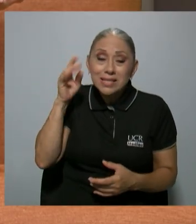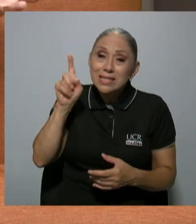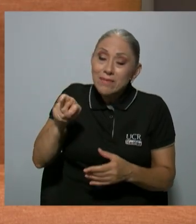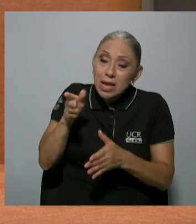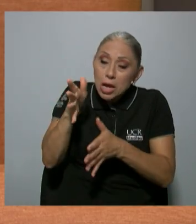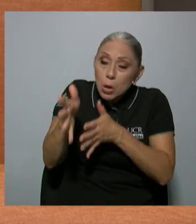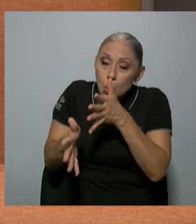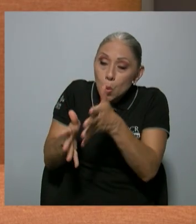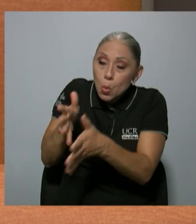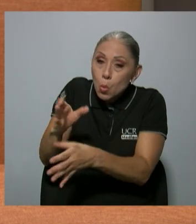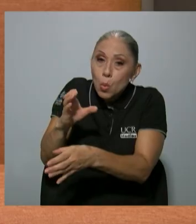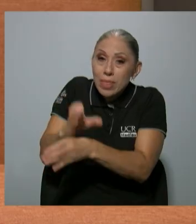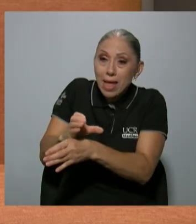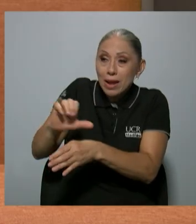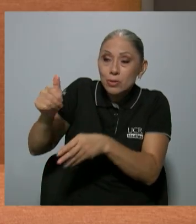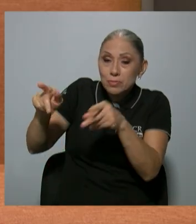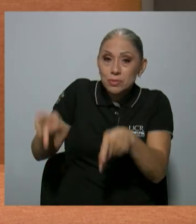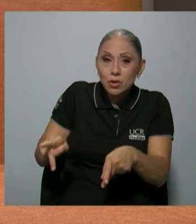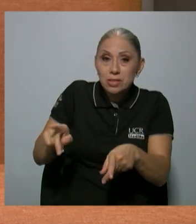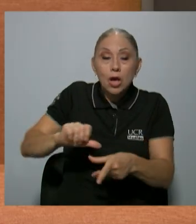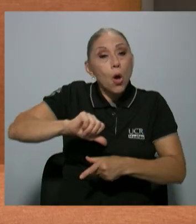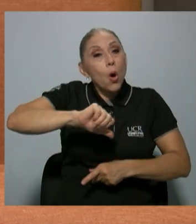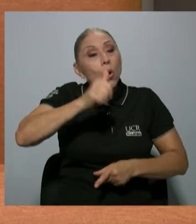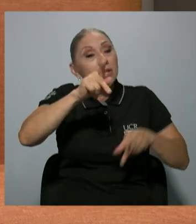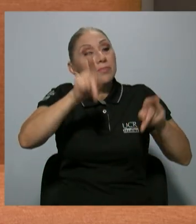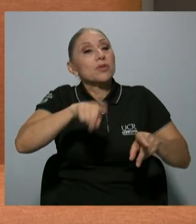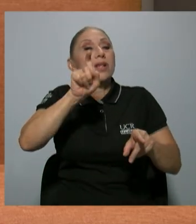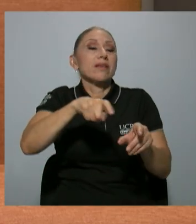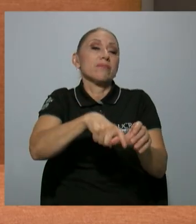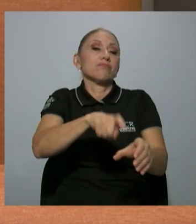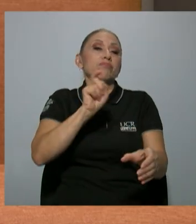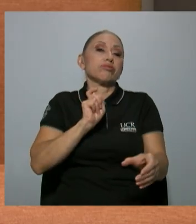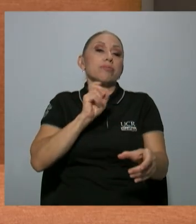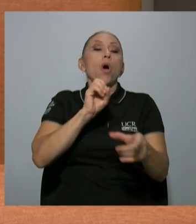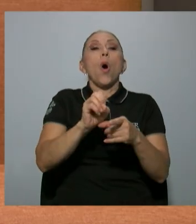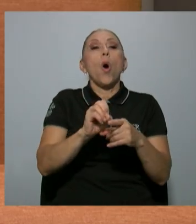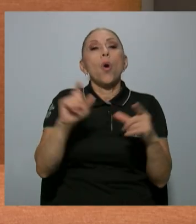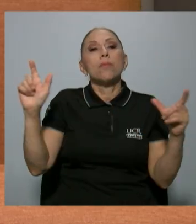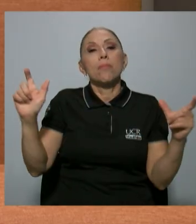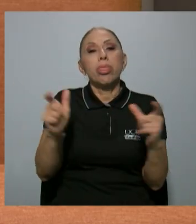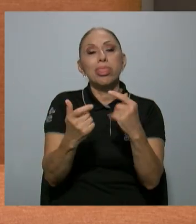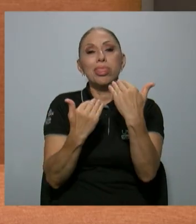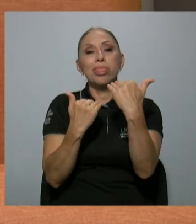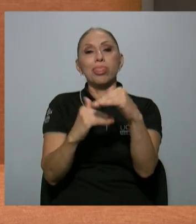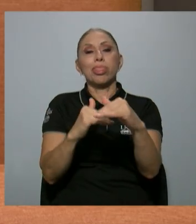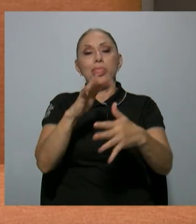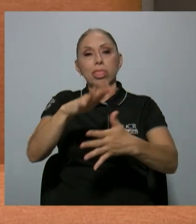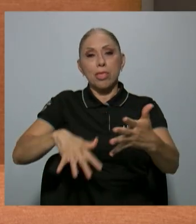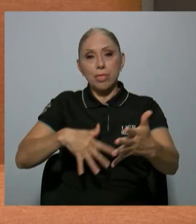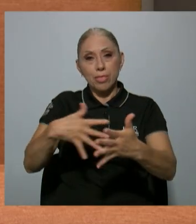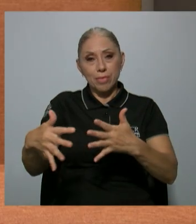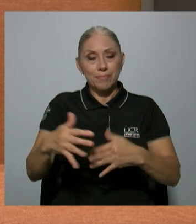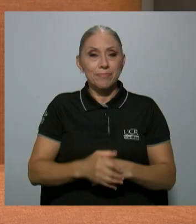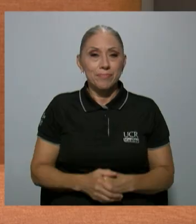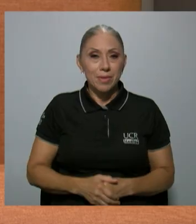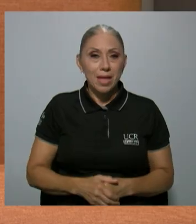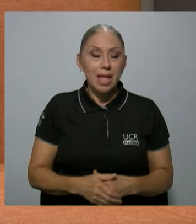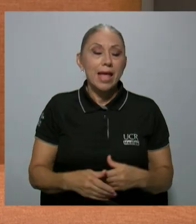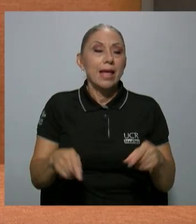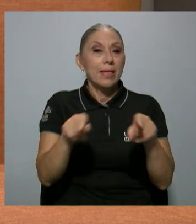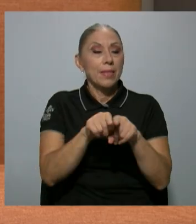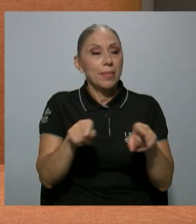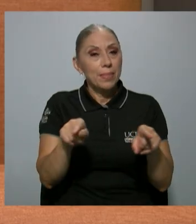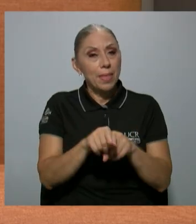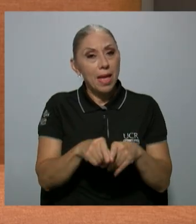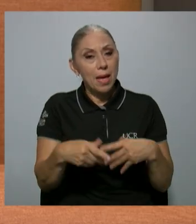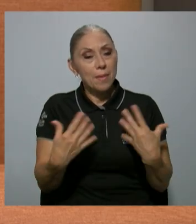que abandonar o reducir su jornada. Un menor porcentaje, pero siempre existe y es muy, muy grande. Por otro lado, me gustaría